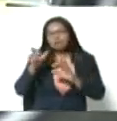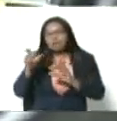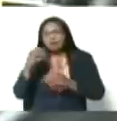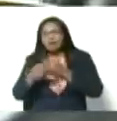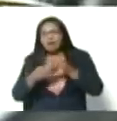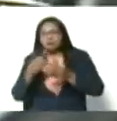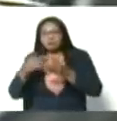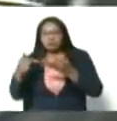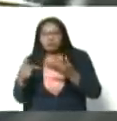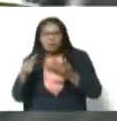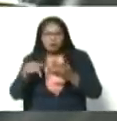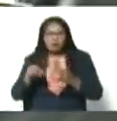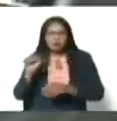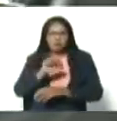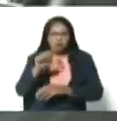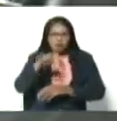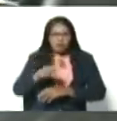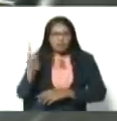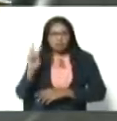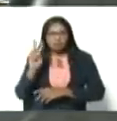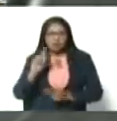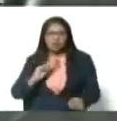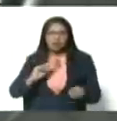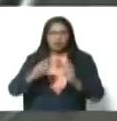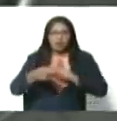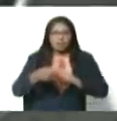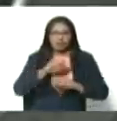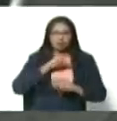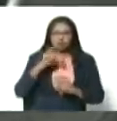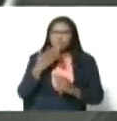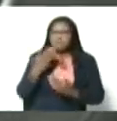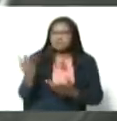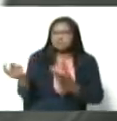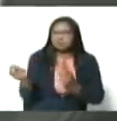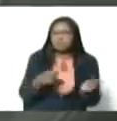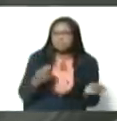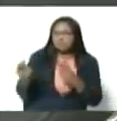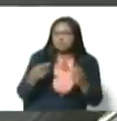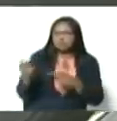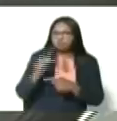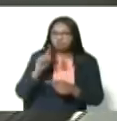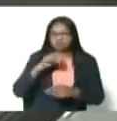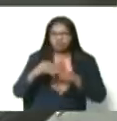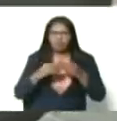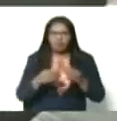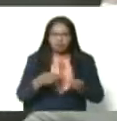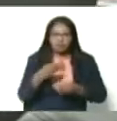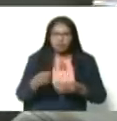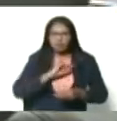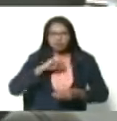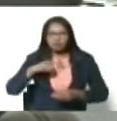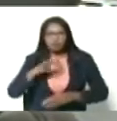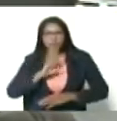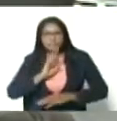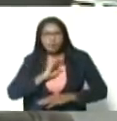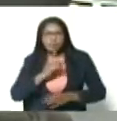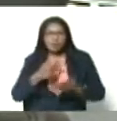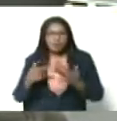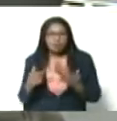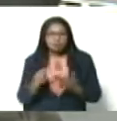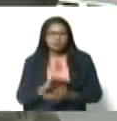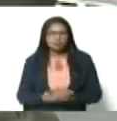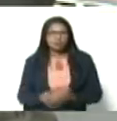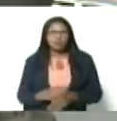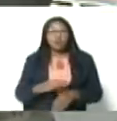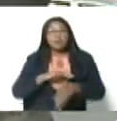y cambiar de un país importador a un país fabricante, y vamos a ir hacia adelante esa articulación con el Ministerio de Industria